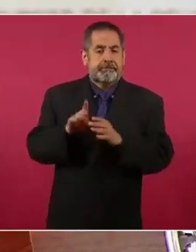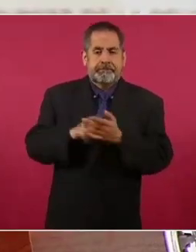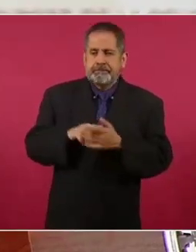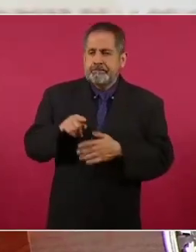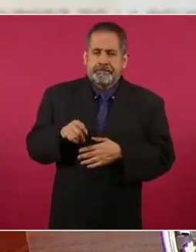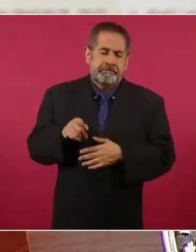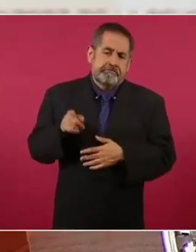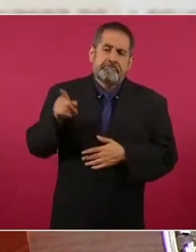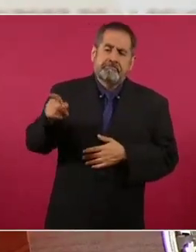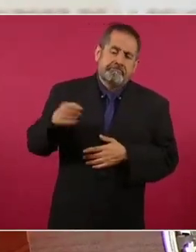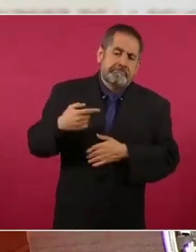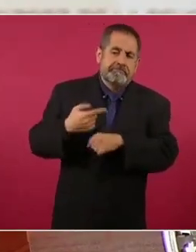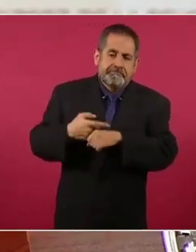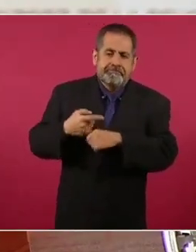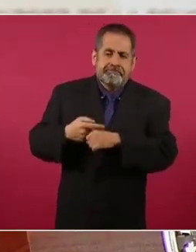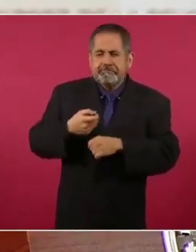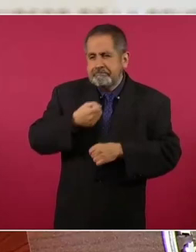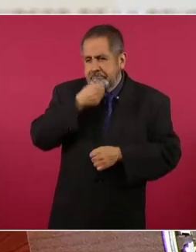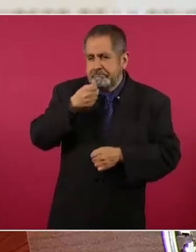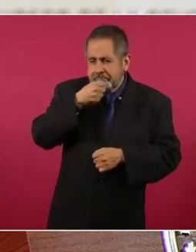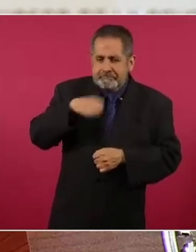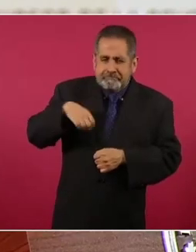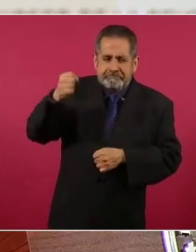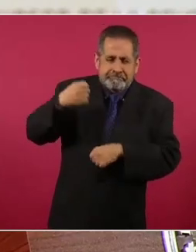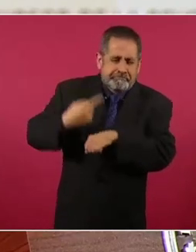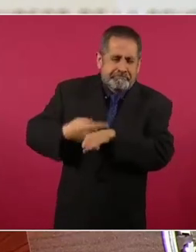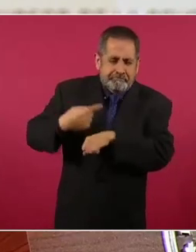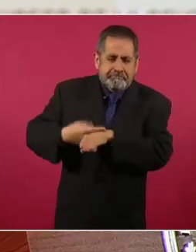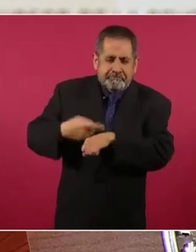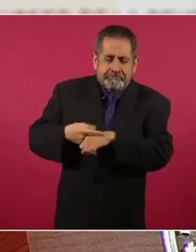achaques y chocheando y enfermo